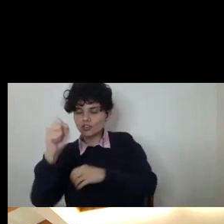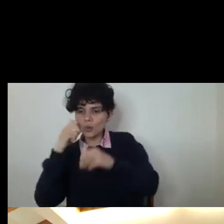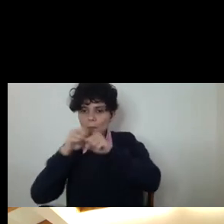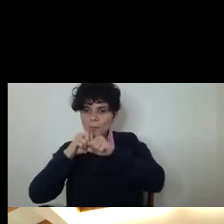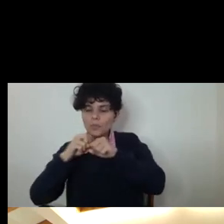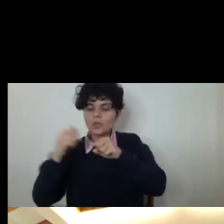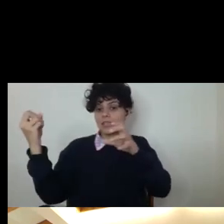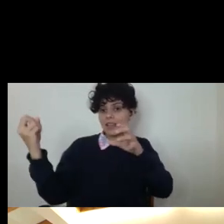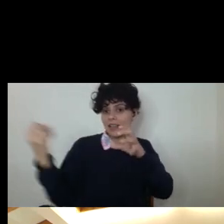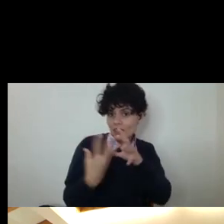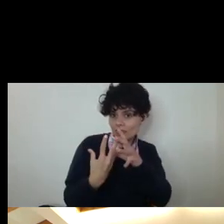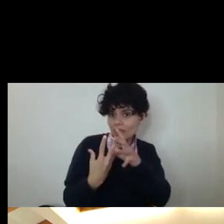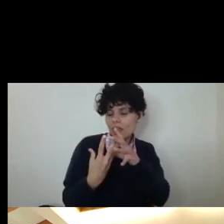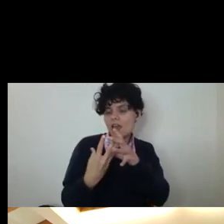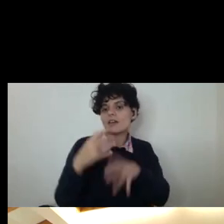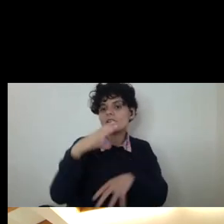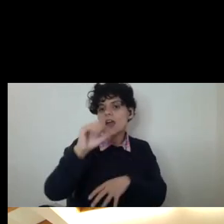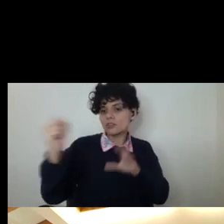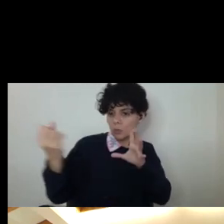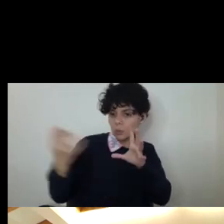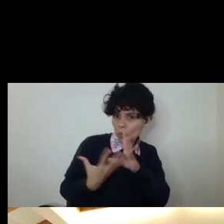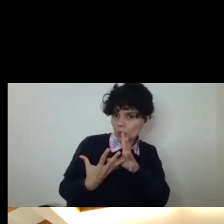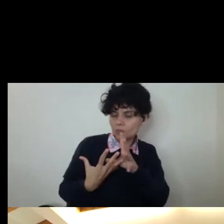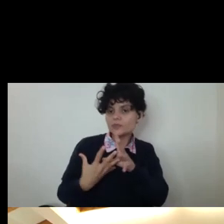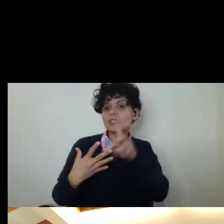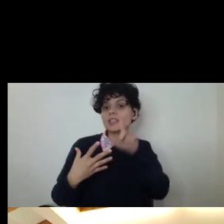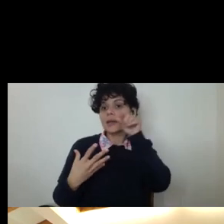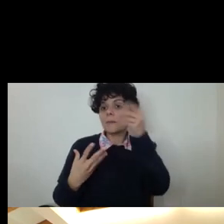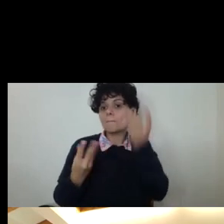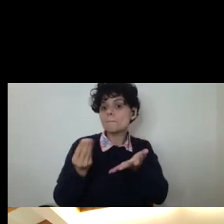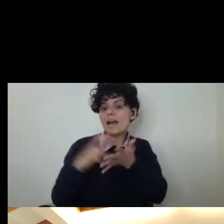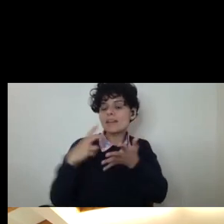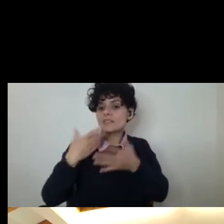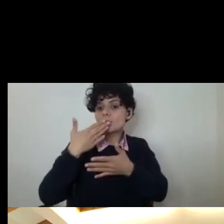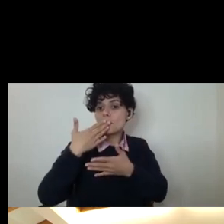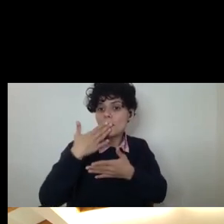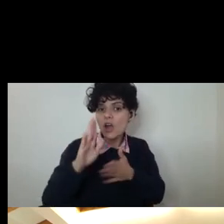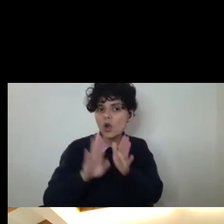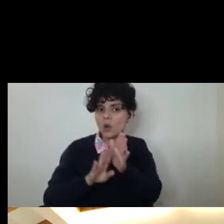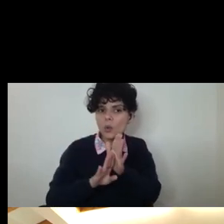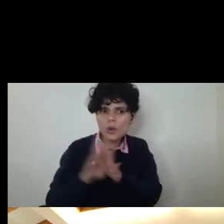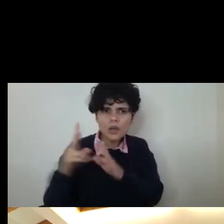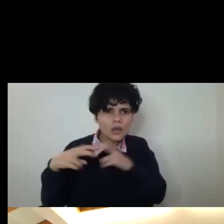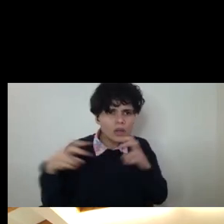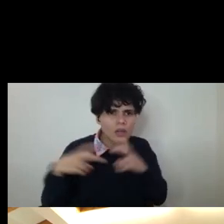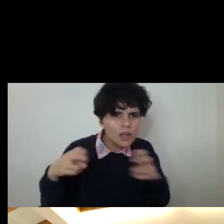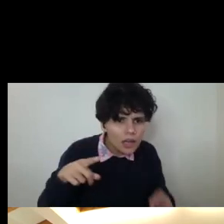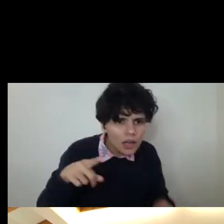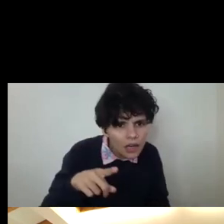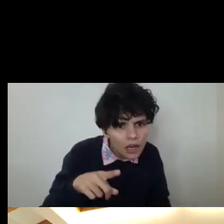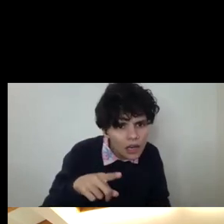de calcio estimula vías de transducción de señales, la vía RAS, MEC, ERK,